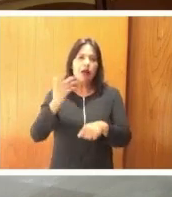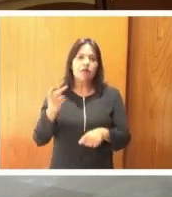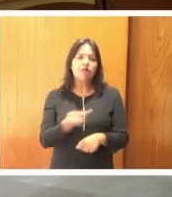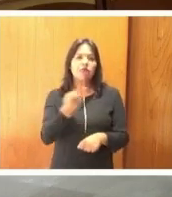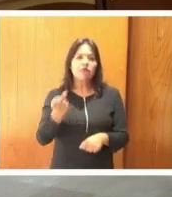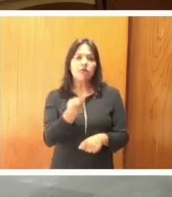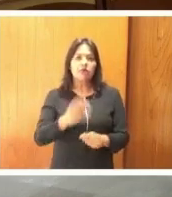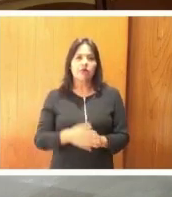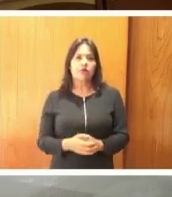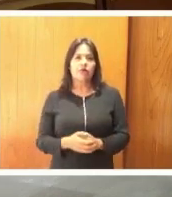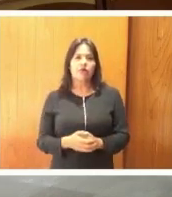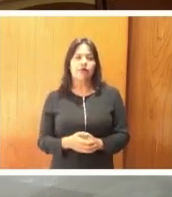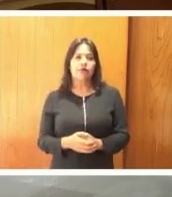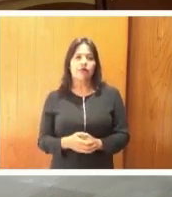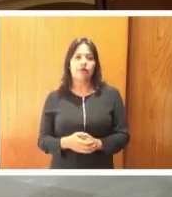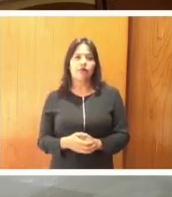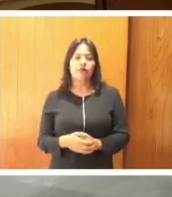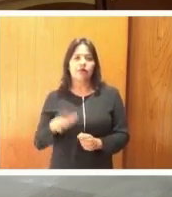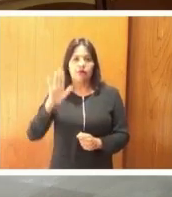Adelante, comisionada Guadalupe Ramírez.